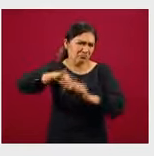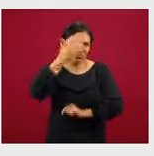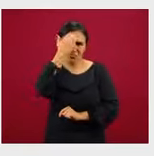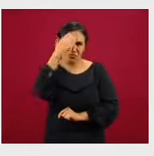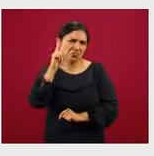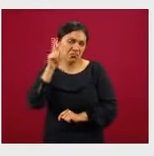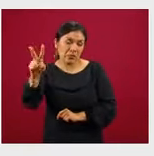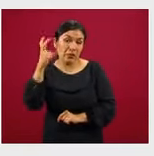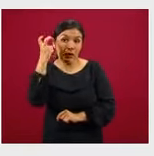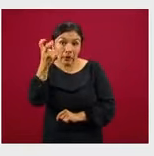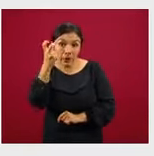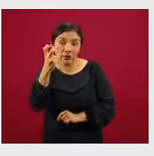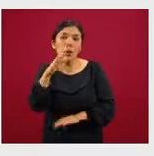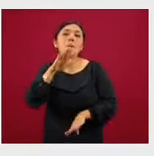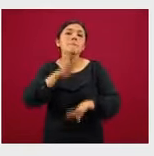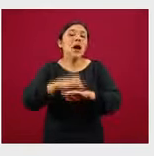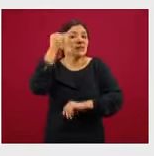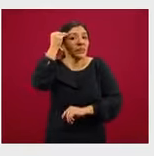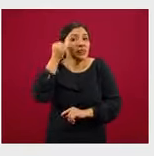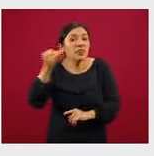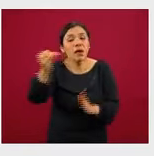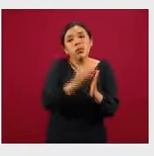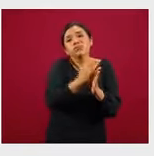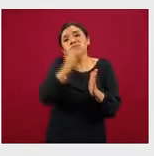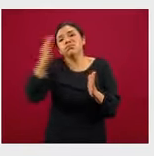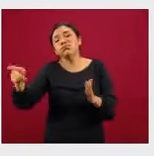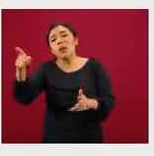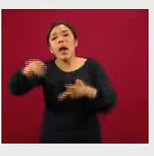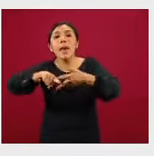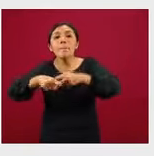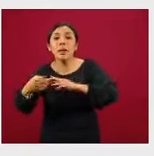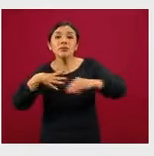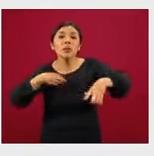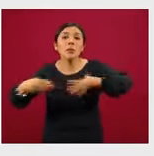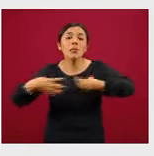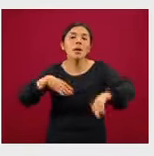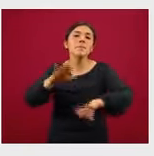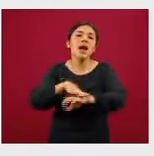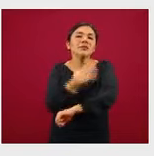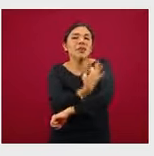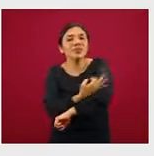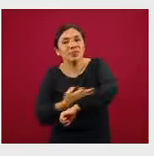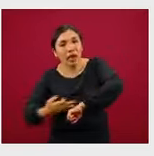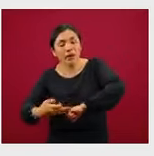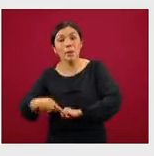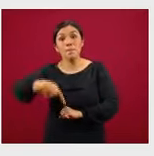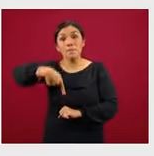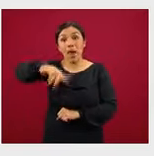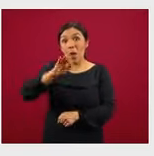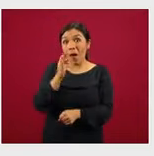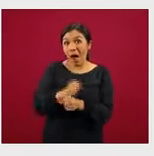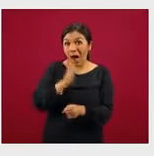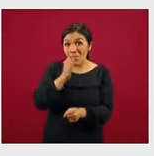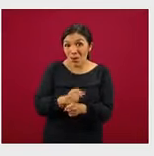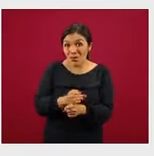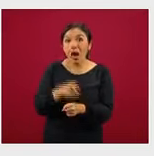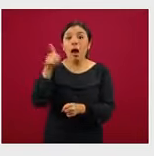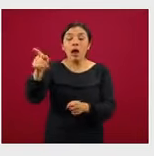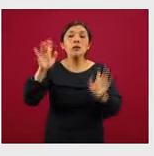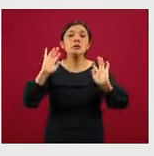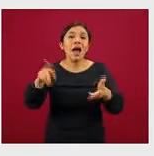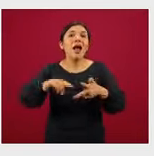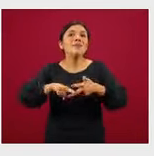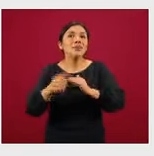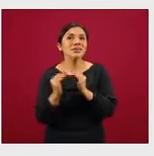conocemos, y esto retardó el inicio de la epidemia, vean ustedes, aquí, pero en este momento empezó